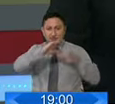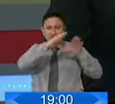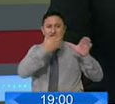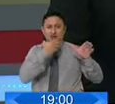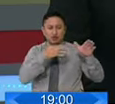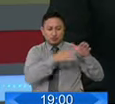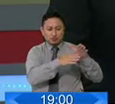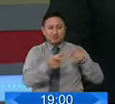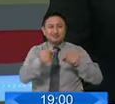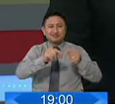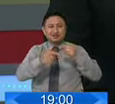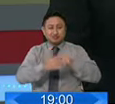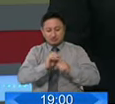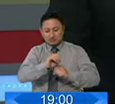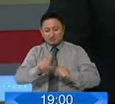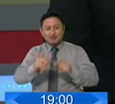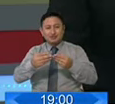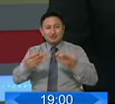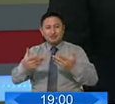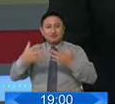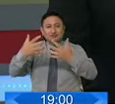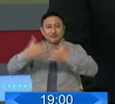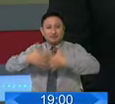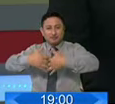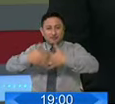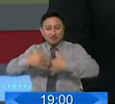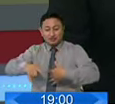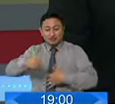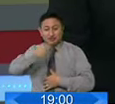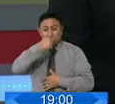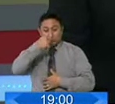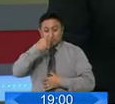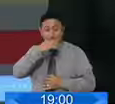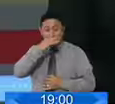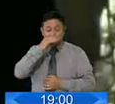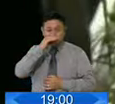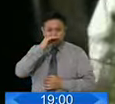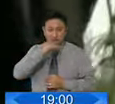precursores químicos e ingredientes para la elaboración del estupefaciente.